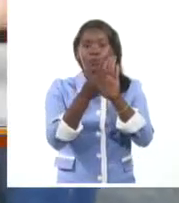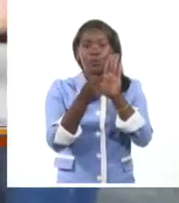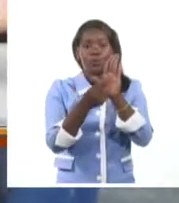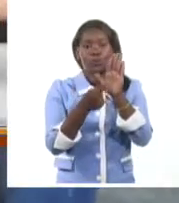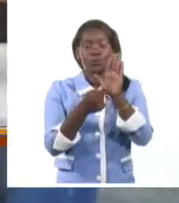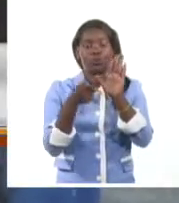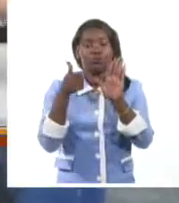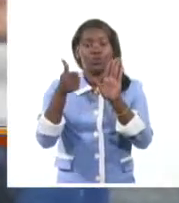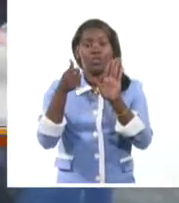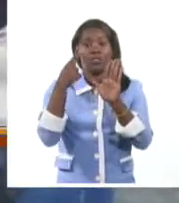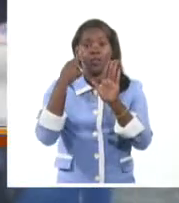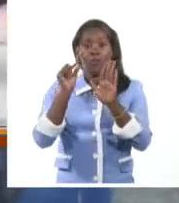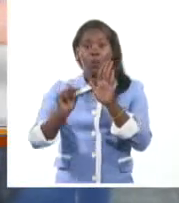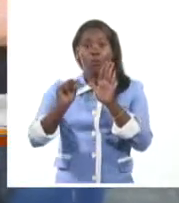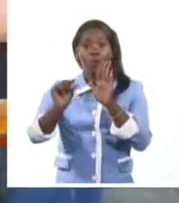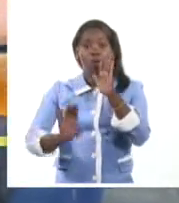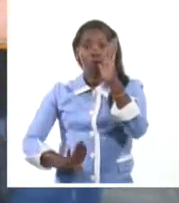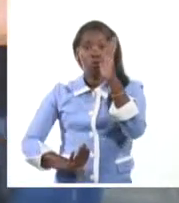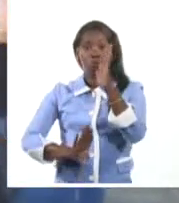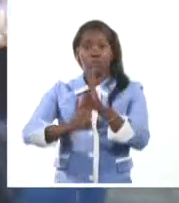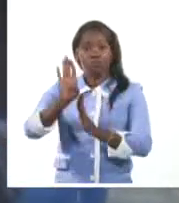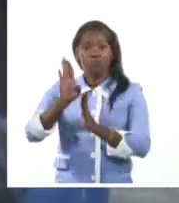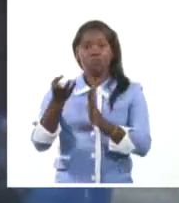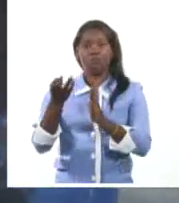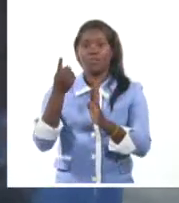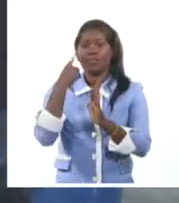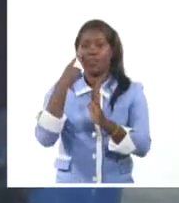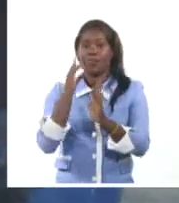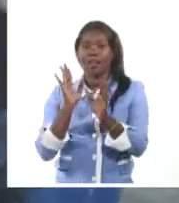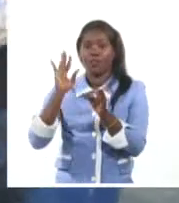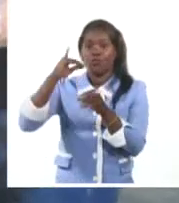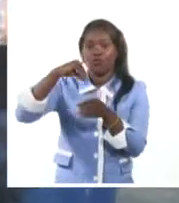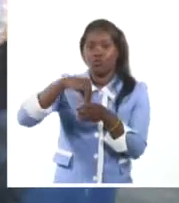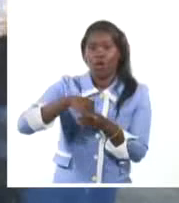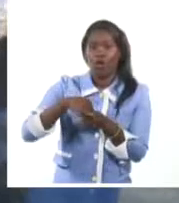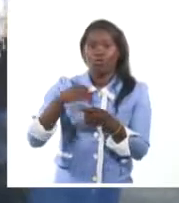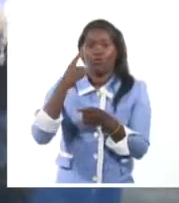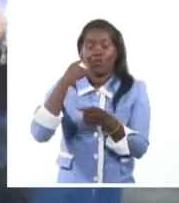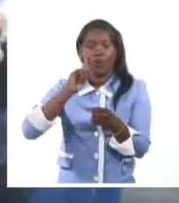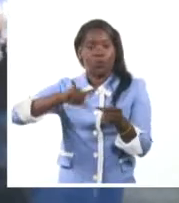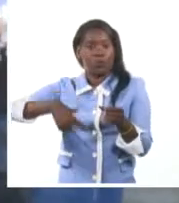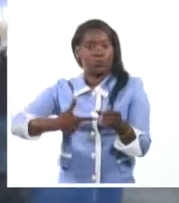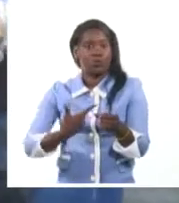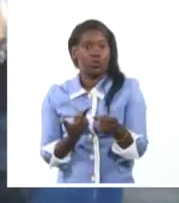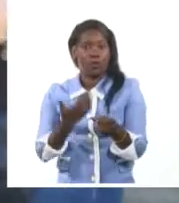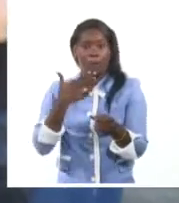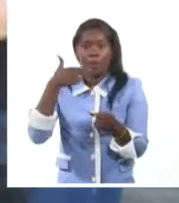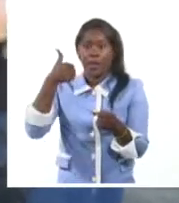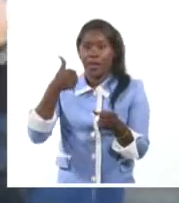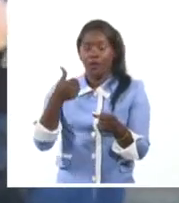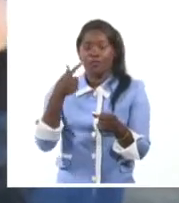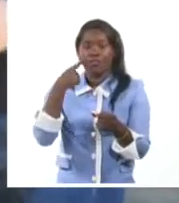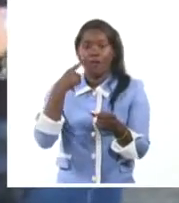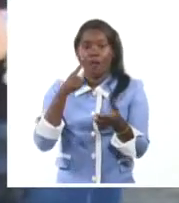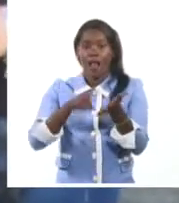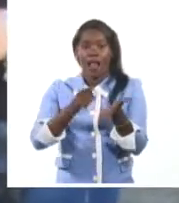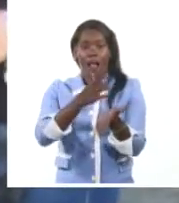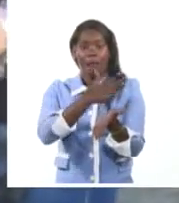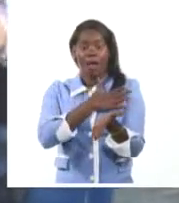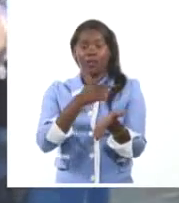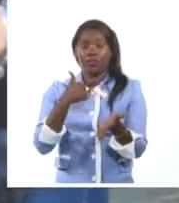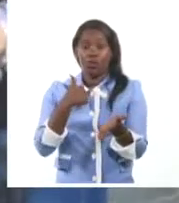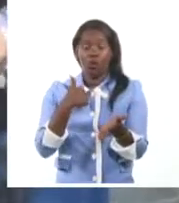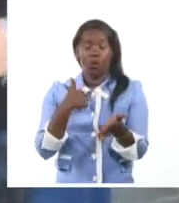estamos avanzando en lenguajes para la inclusión, para la cultura de paz, y estoy muy feliz de haber